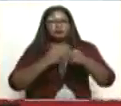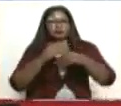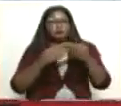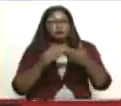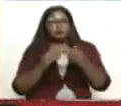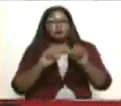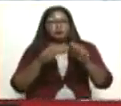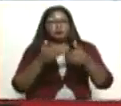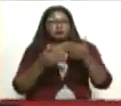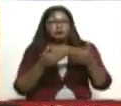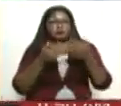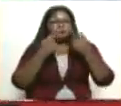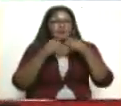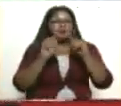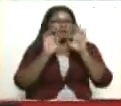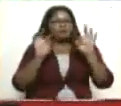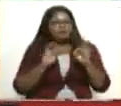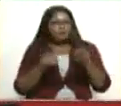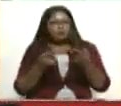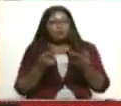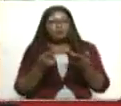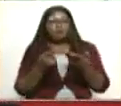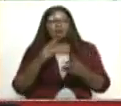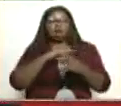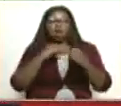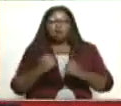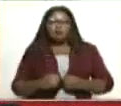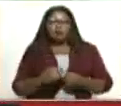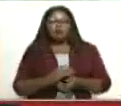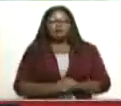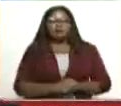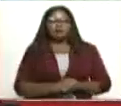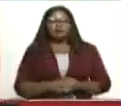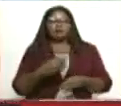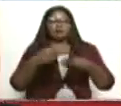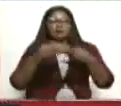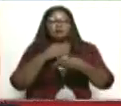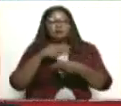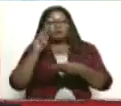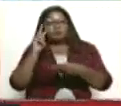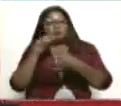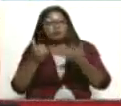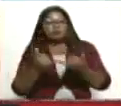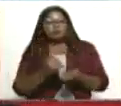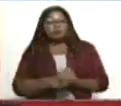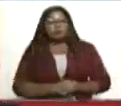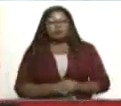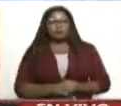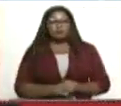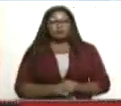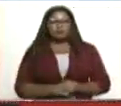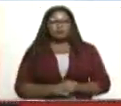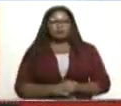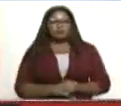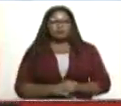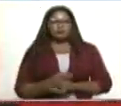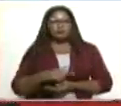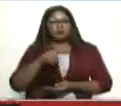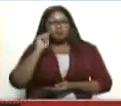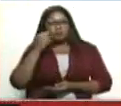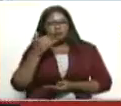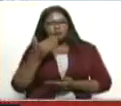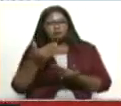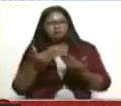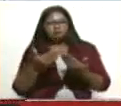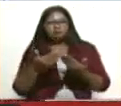tramiten las diferencias de manera franca, cordial e inteligente, y sin agresiones de palabra o de